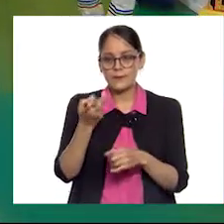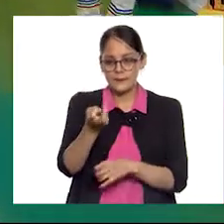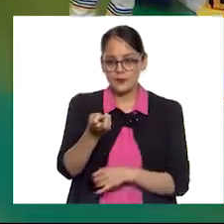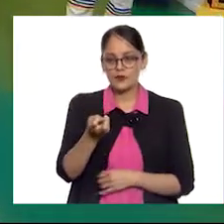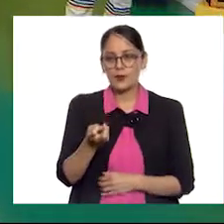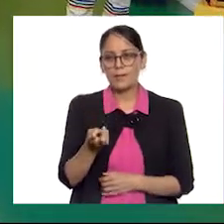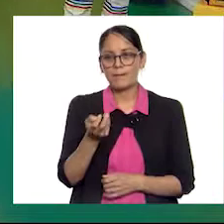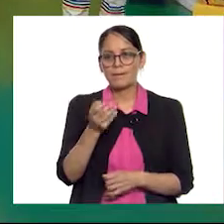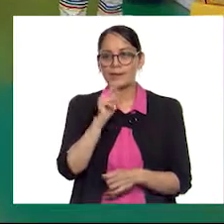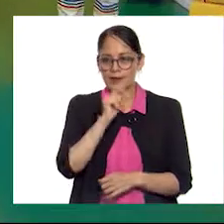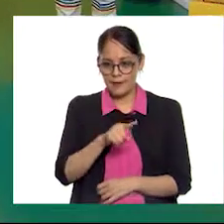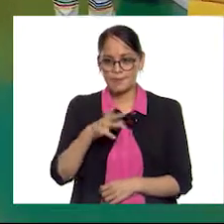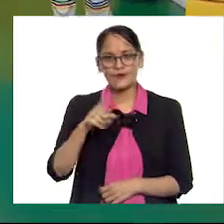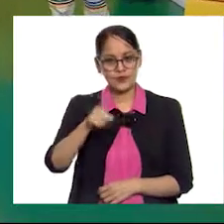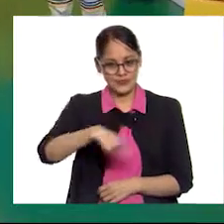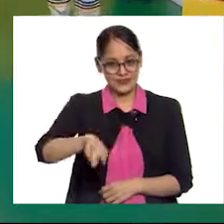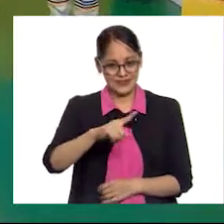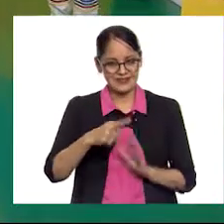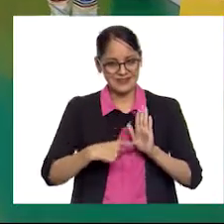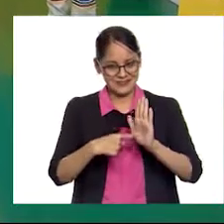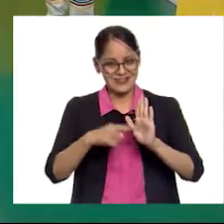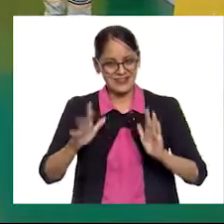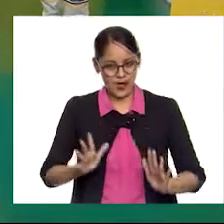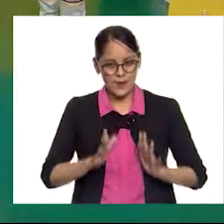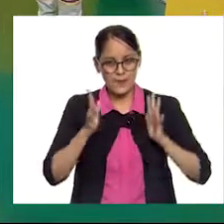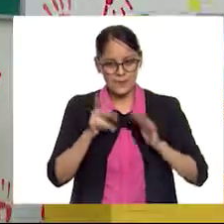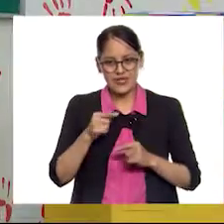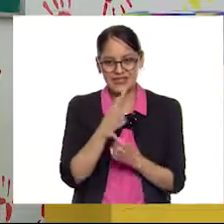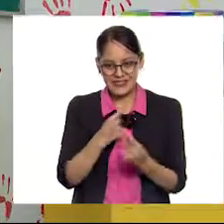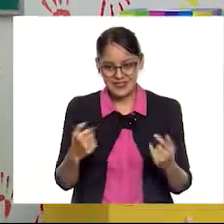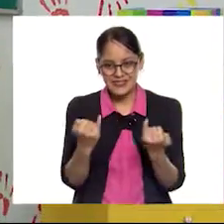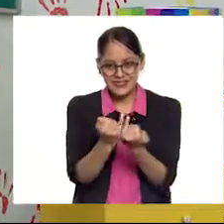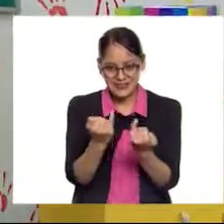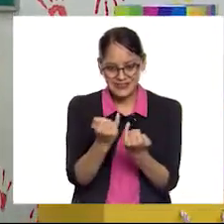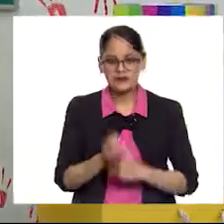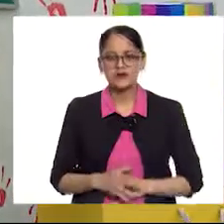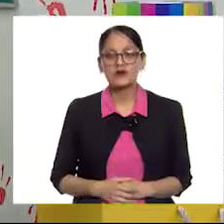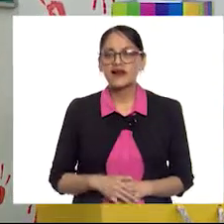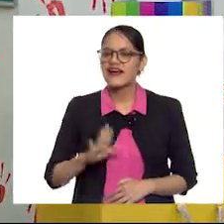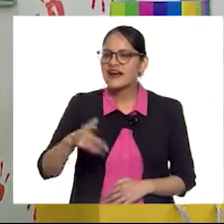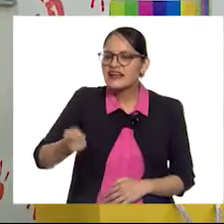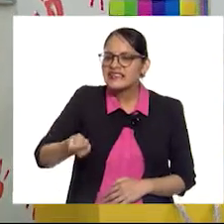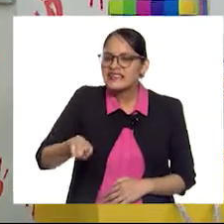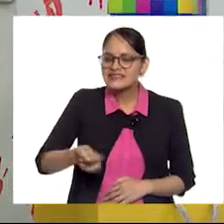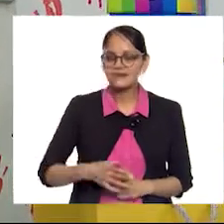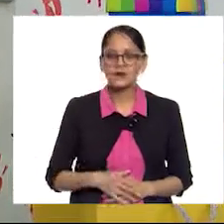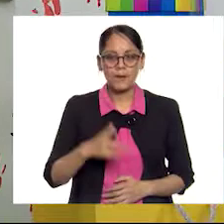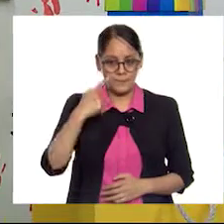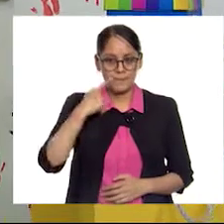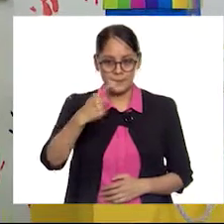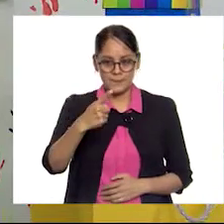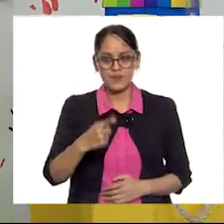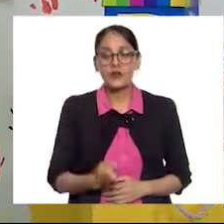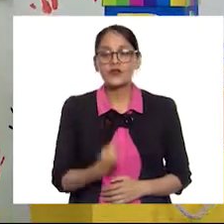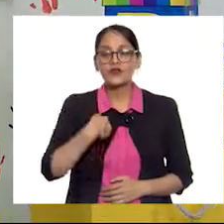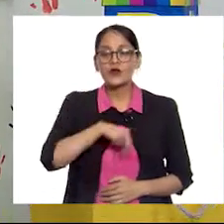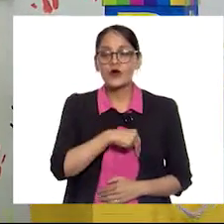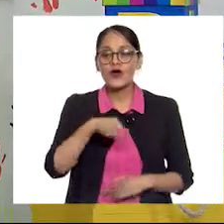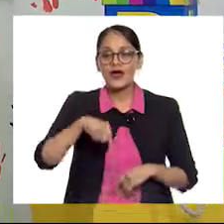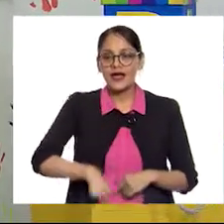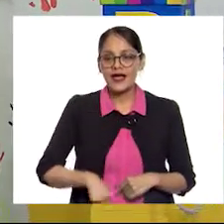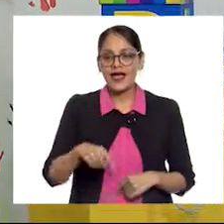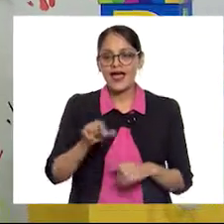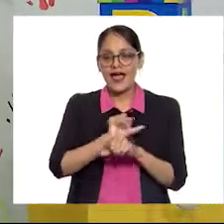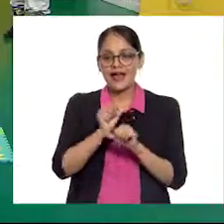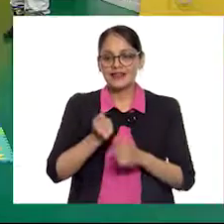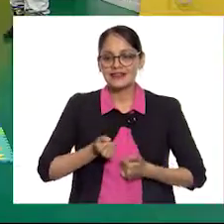también una sorpresa para ti y para todos los niños y niñas en casa. ¿En serio? ¿Qué tenemos de sorpresa? Vamos a hacer un performance